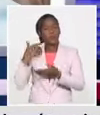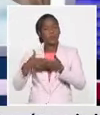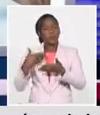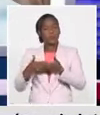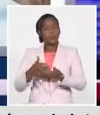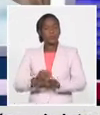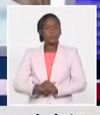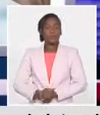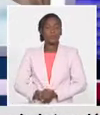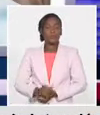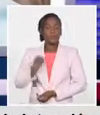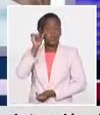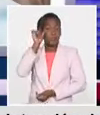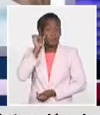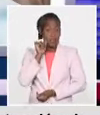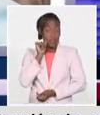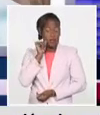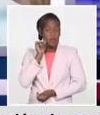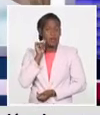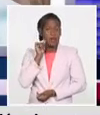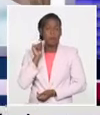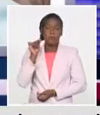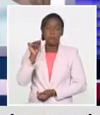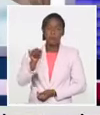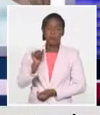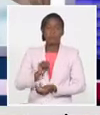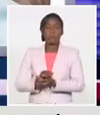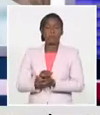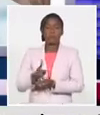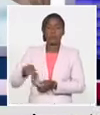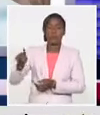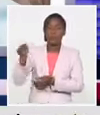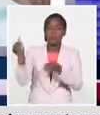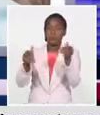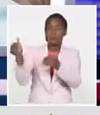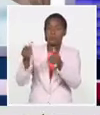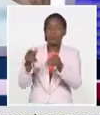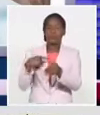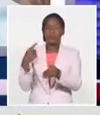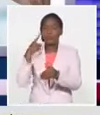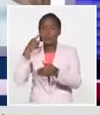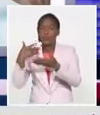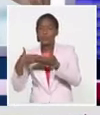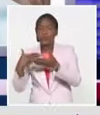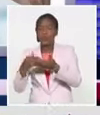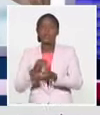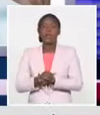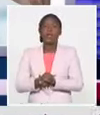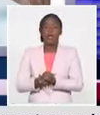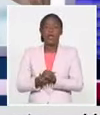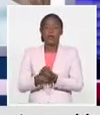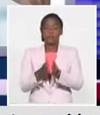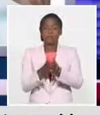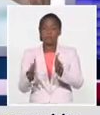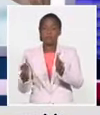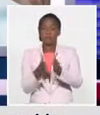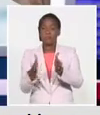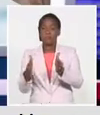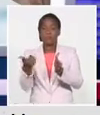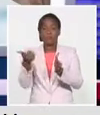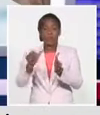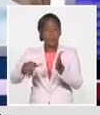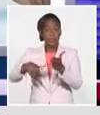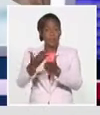y recibieron todos su primera inmunización, y en el día de hoy comenzó... ¿En solo 10 días, doctora? En solo 10 días. En solo 10 días,